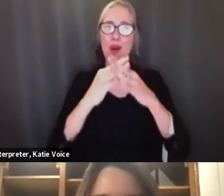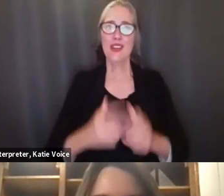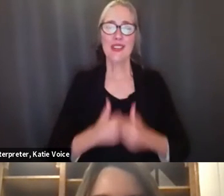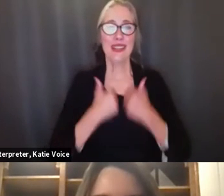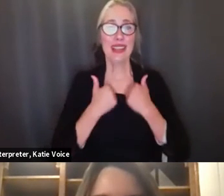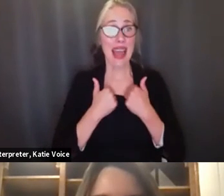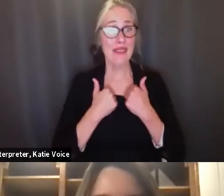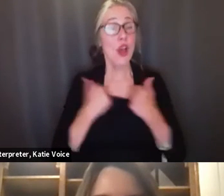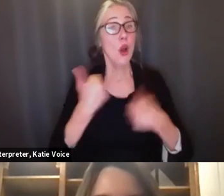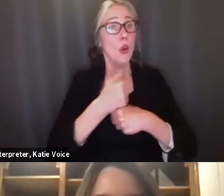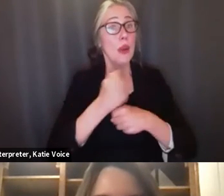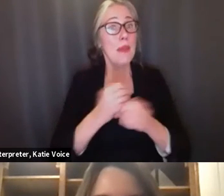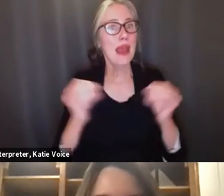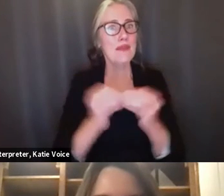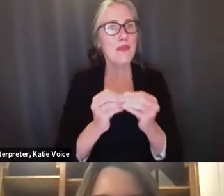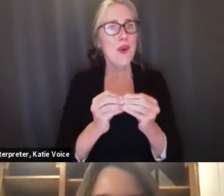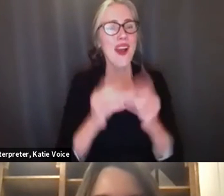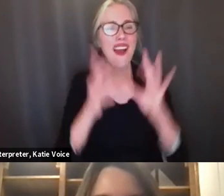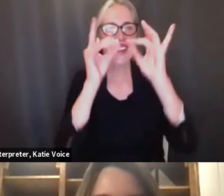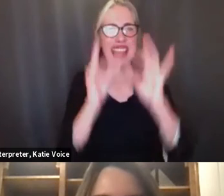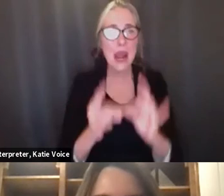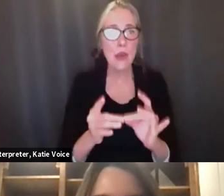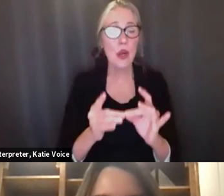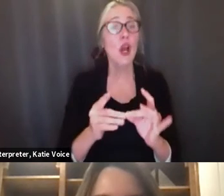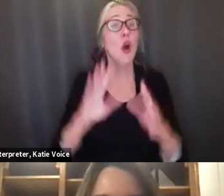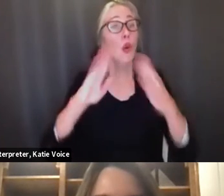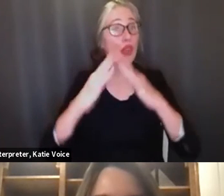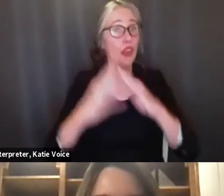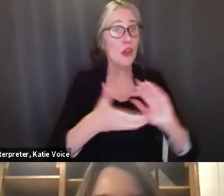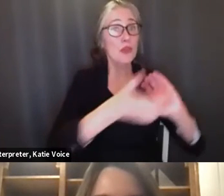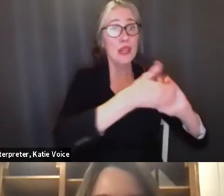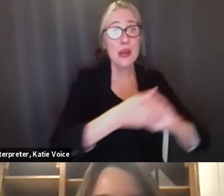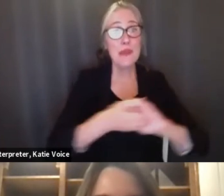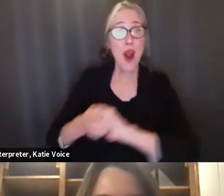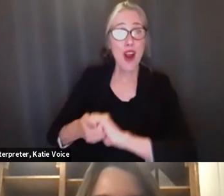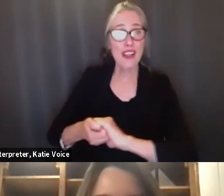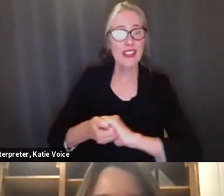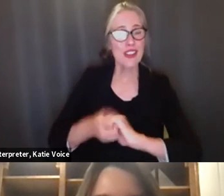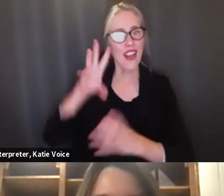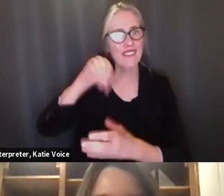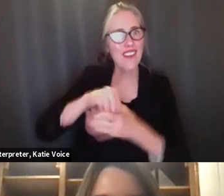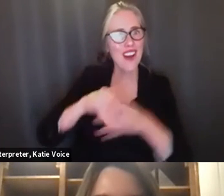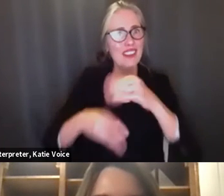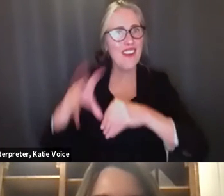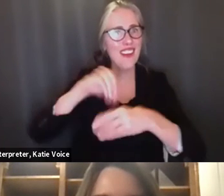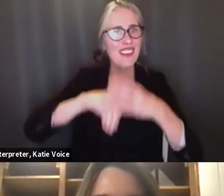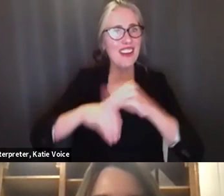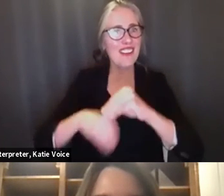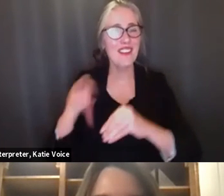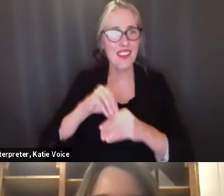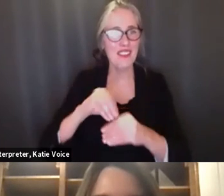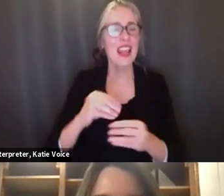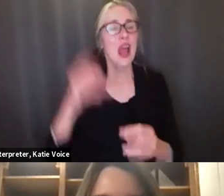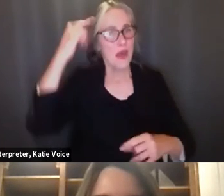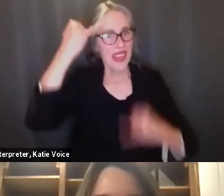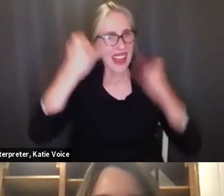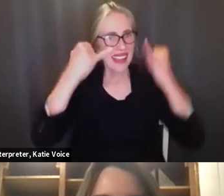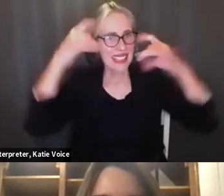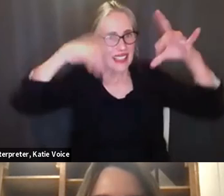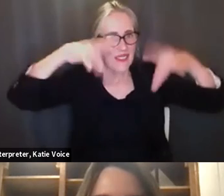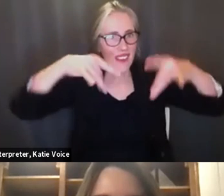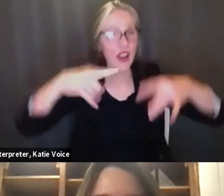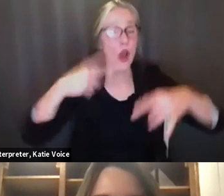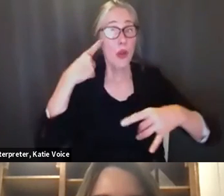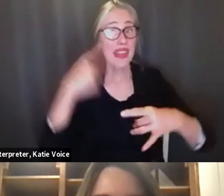fomentar una gran red de socios comunitarios. Tenemos la confianza de que este programa